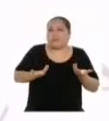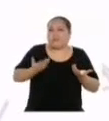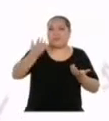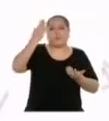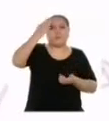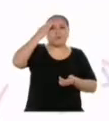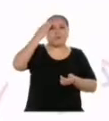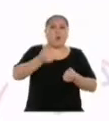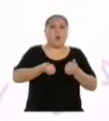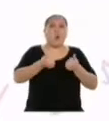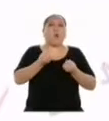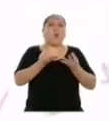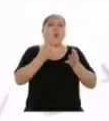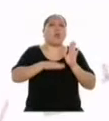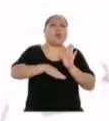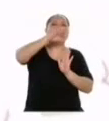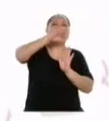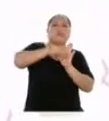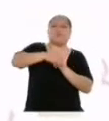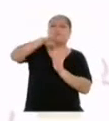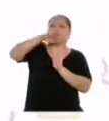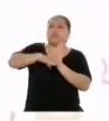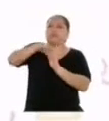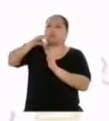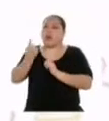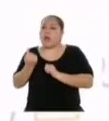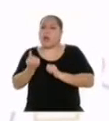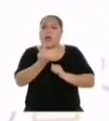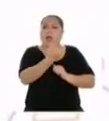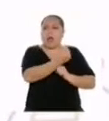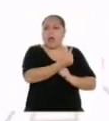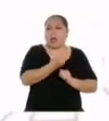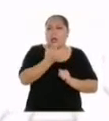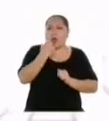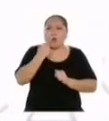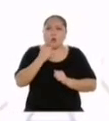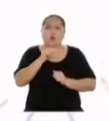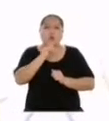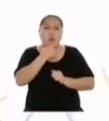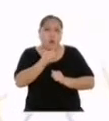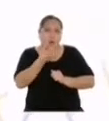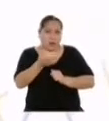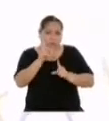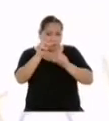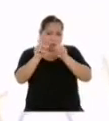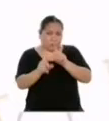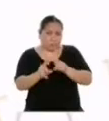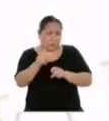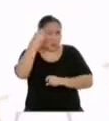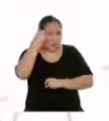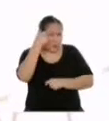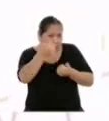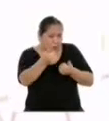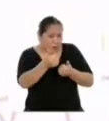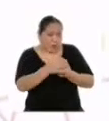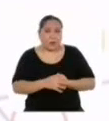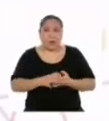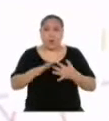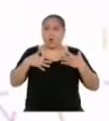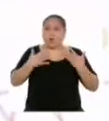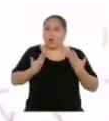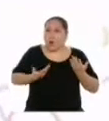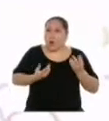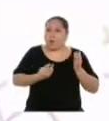de la magnitud de cada grupo que corresponde a cada género en los encuestados. ¿Te parece adecuado?